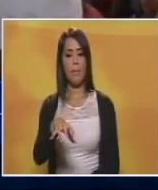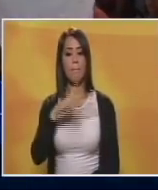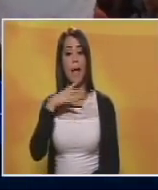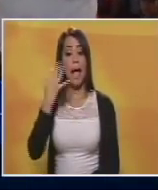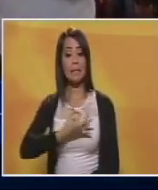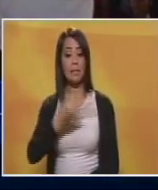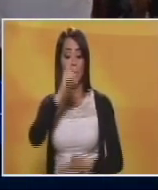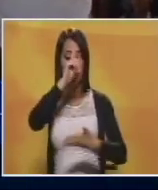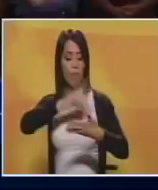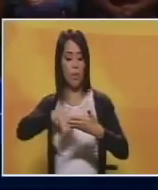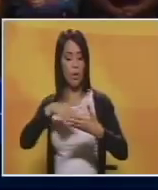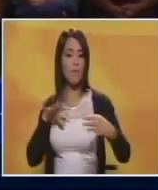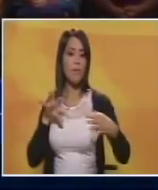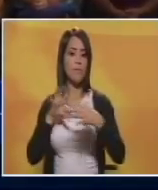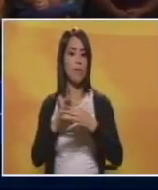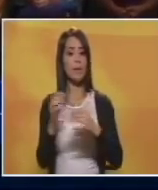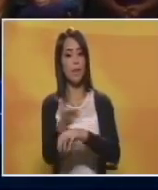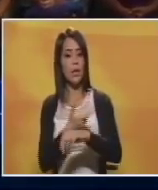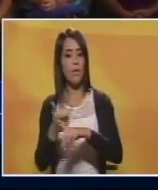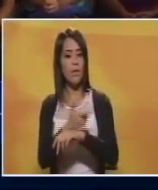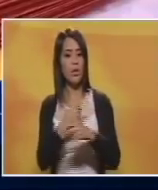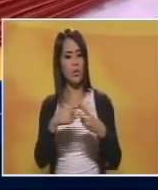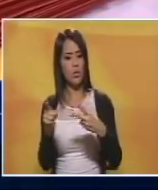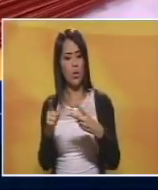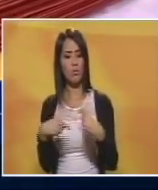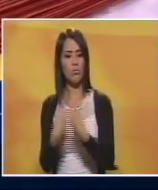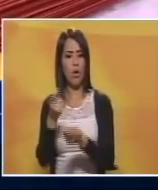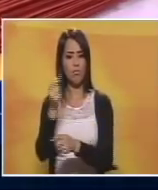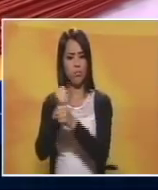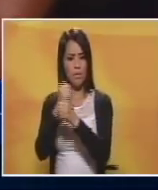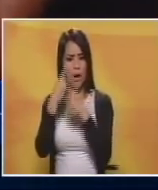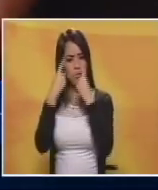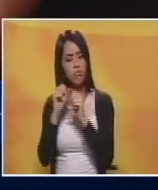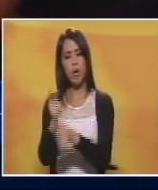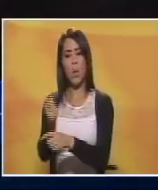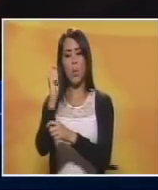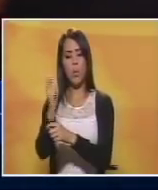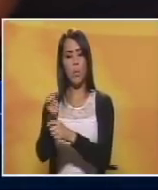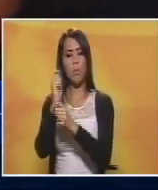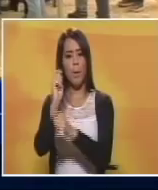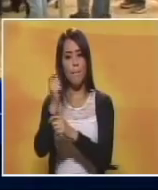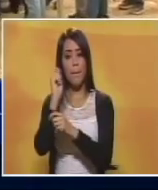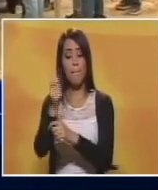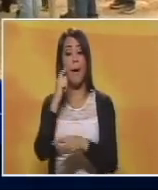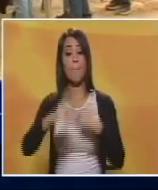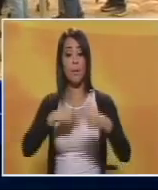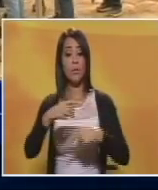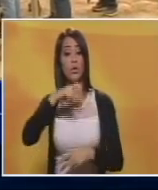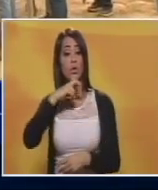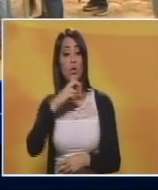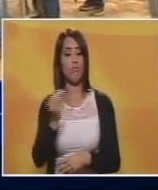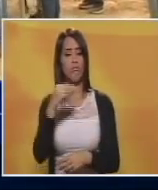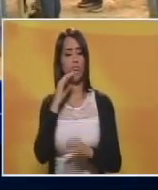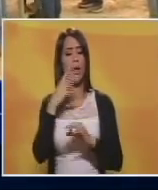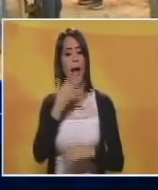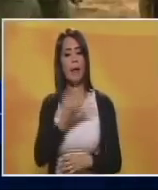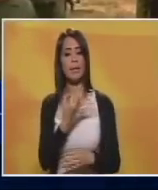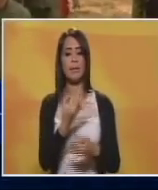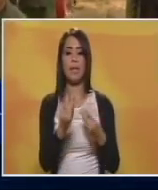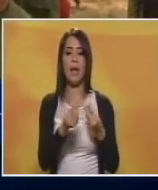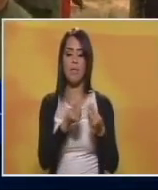con la firma de las alianzas entre el gobierno y los medianos mineros servirá para producir oro necesario y así garantizar los